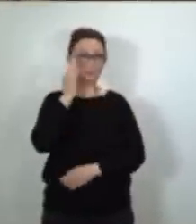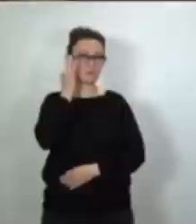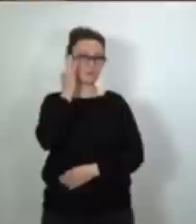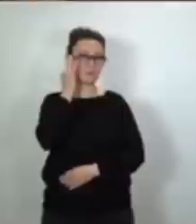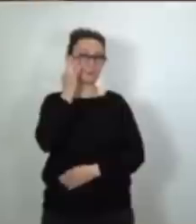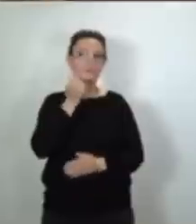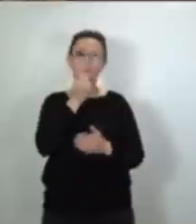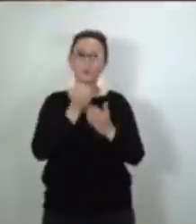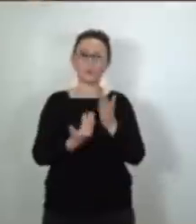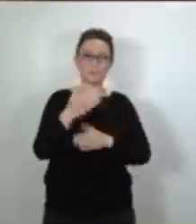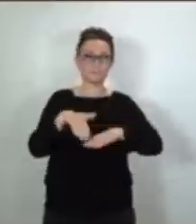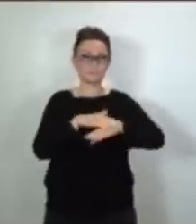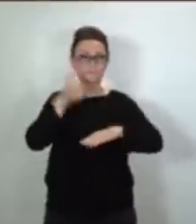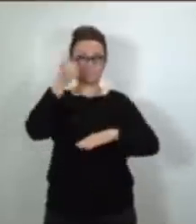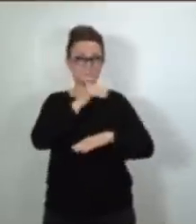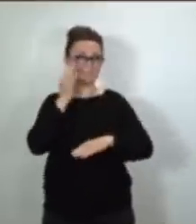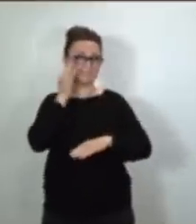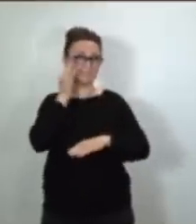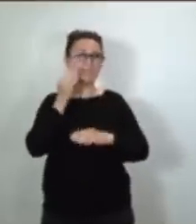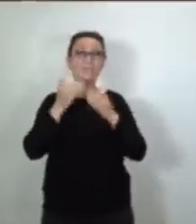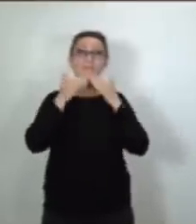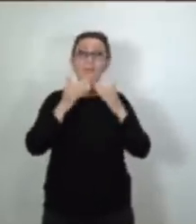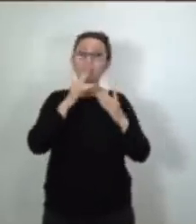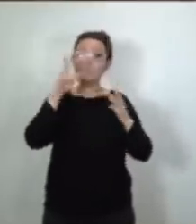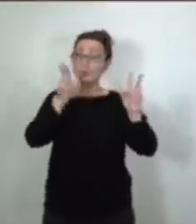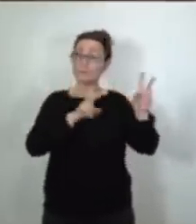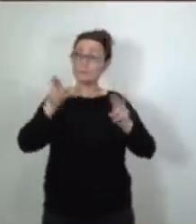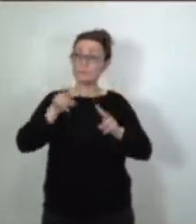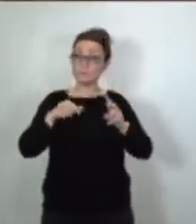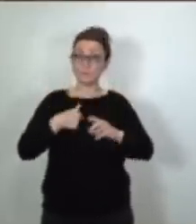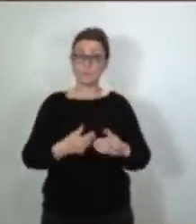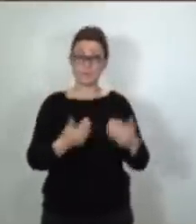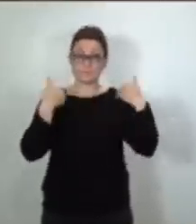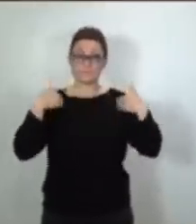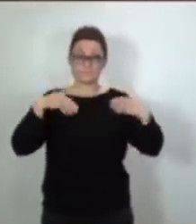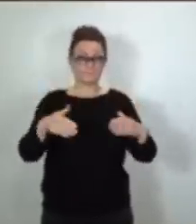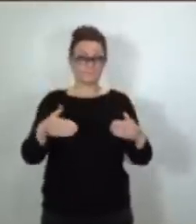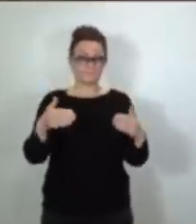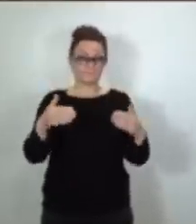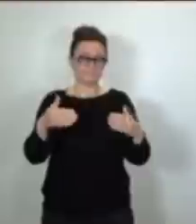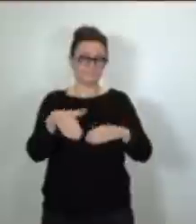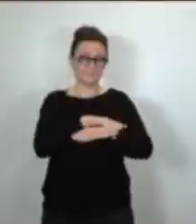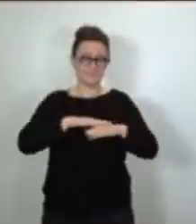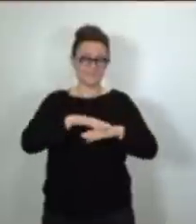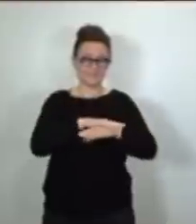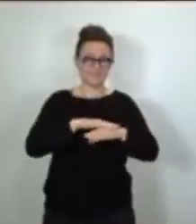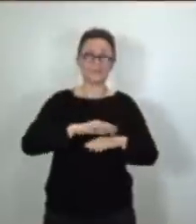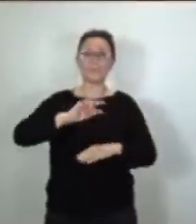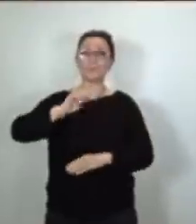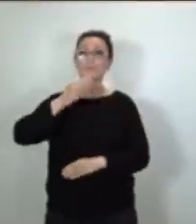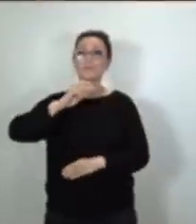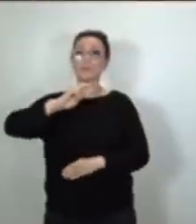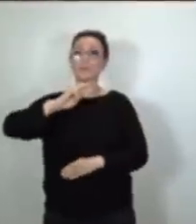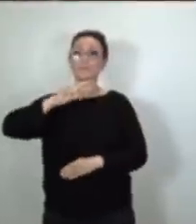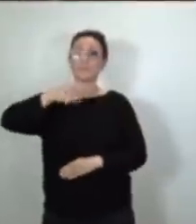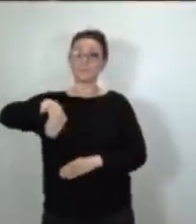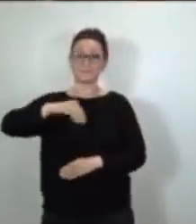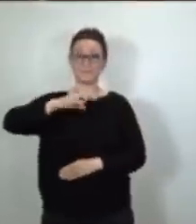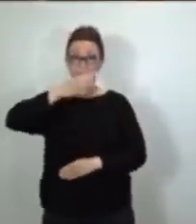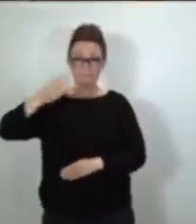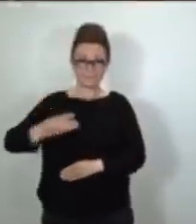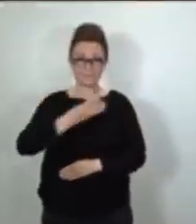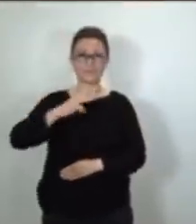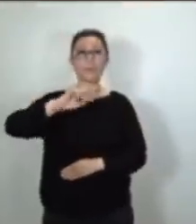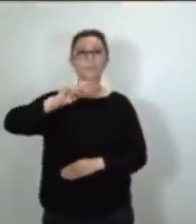días, ministros, ministras. Gracias por acompañarnos en esta toma de posesión. Vicepresidenta tercera,